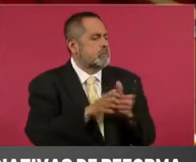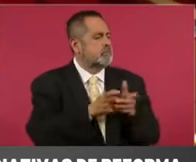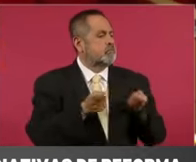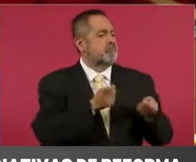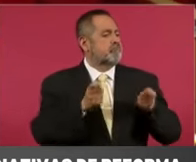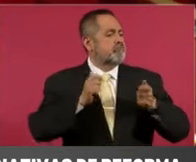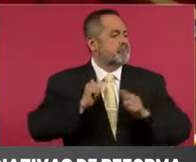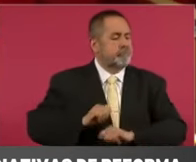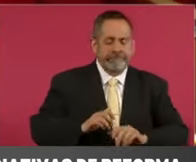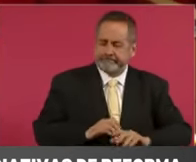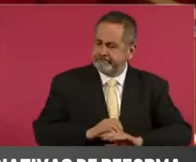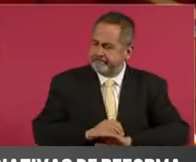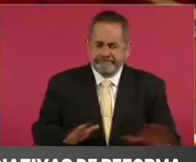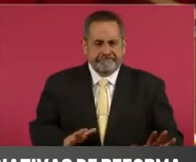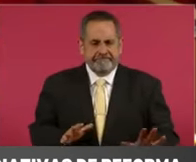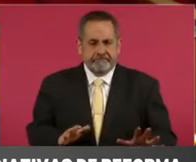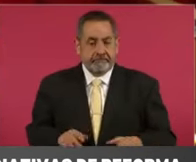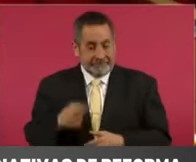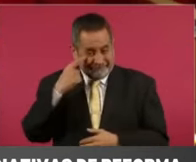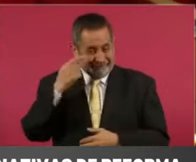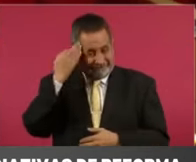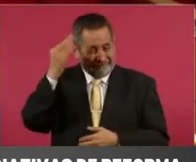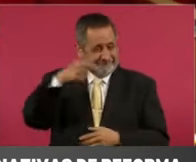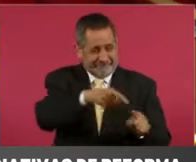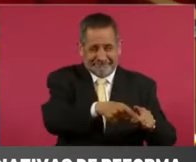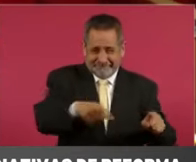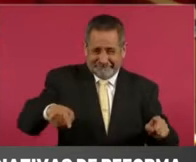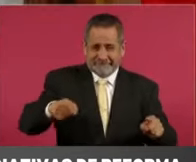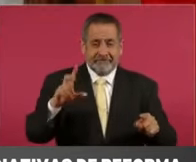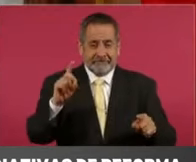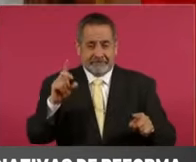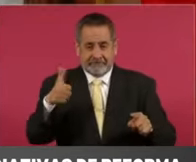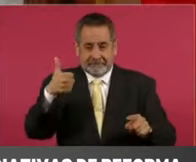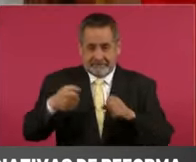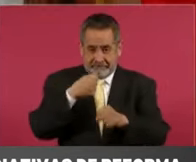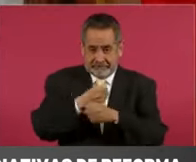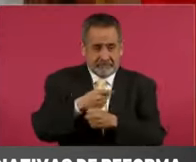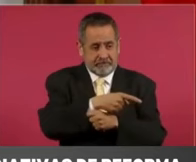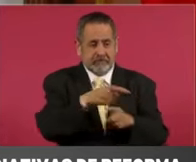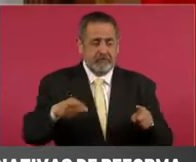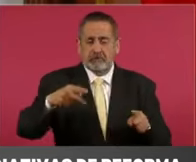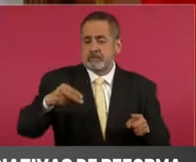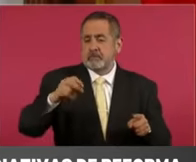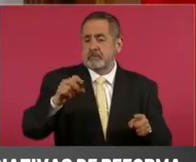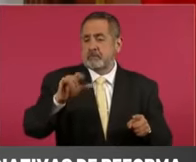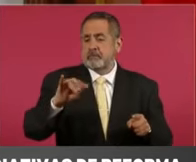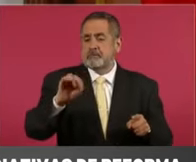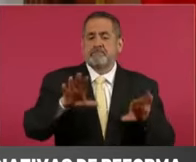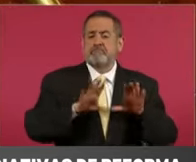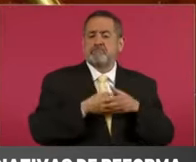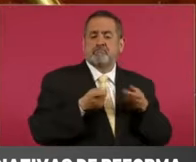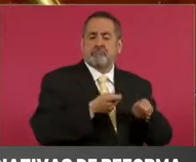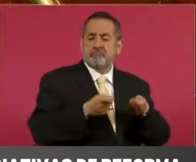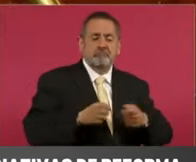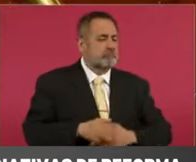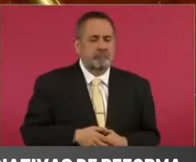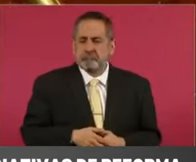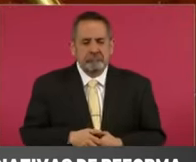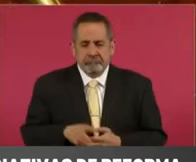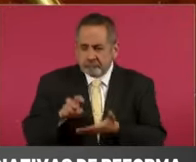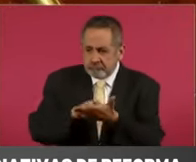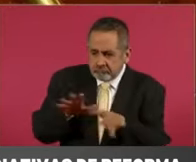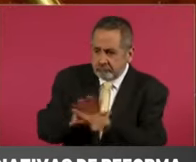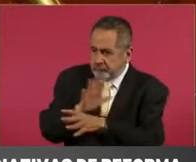Nunca, repito, en los 36 años de dominio oligárquico se reformaron